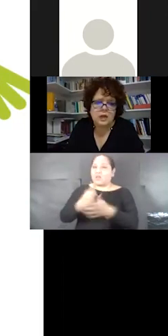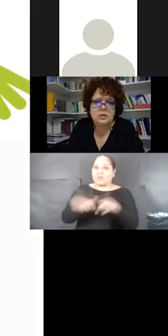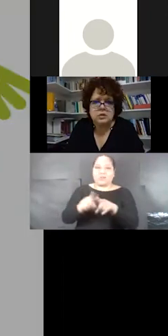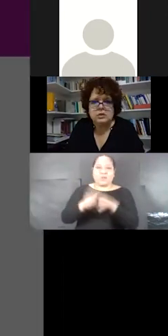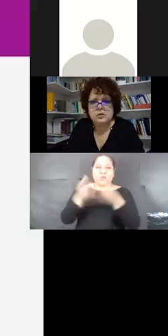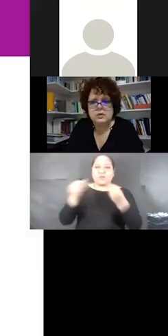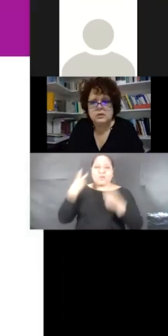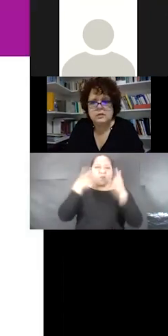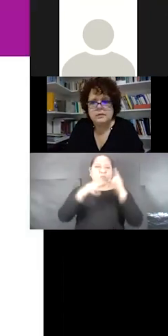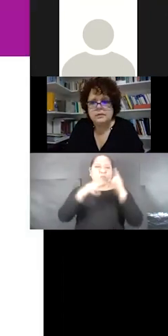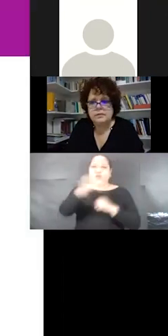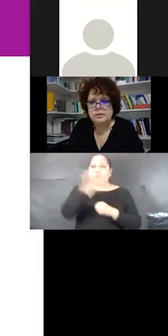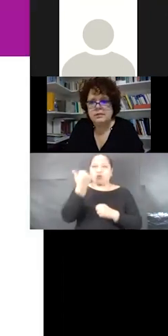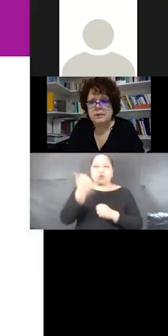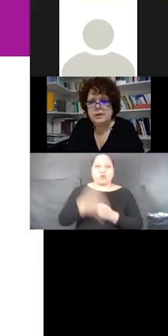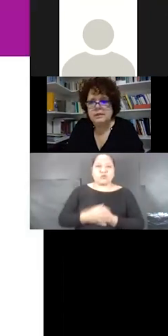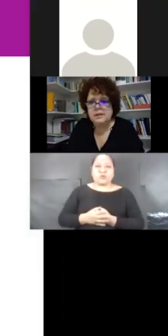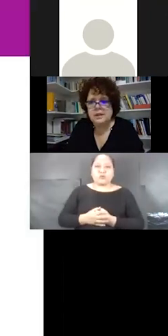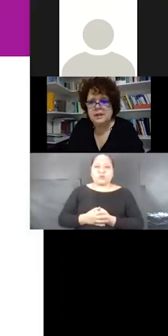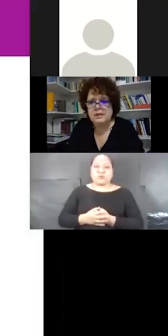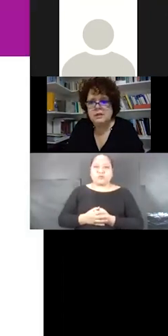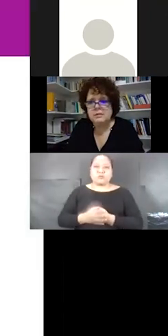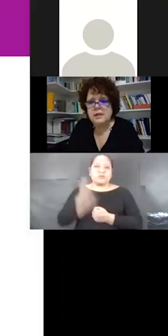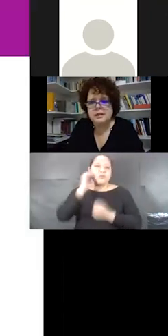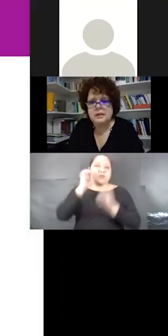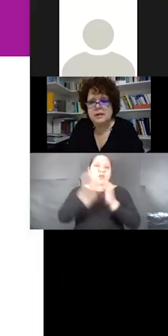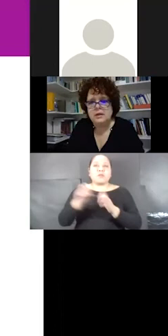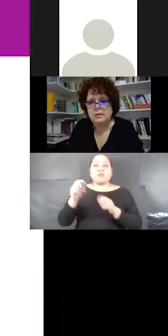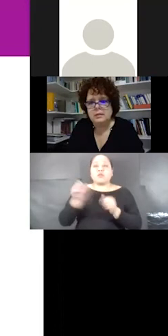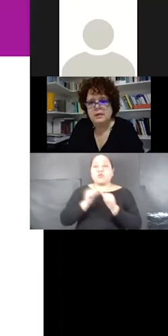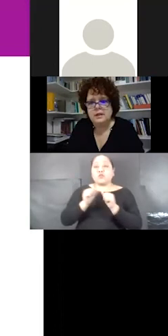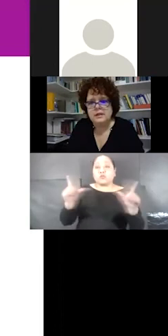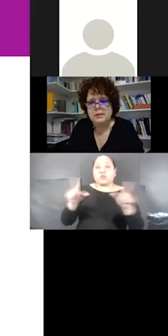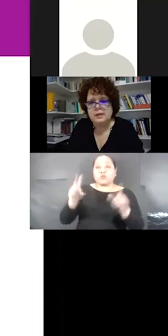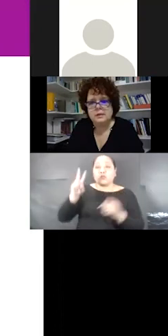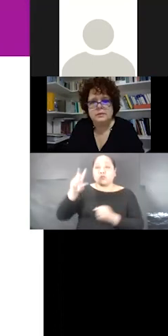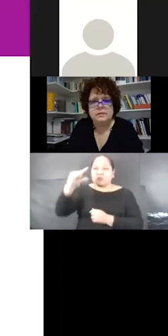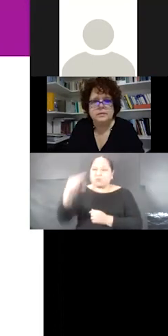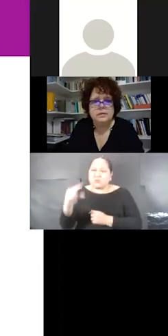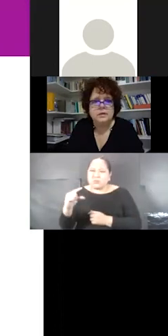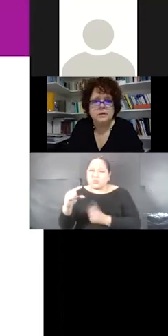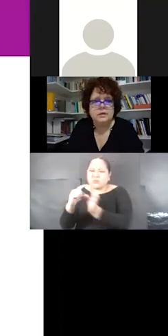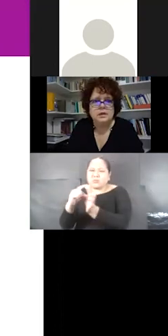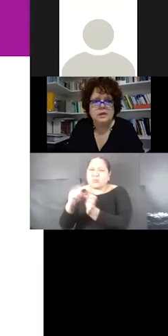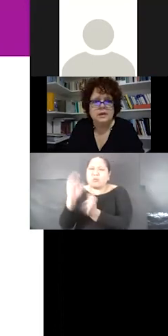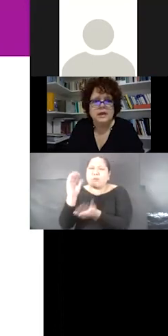otros casos, si vemos este es el Canal 2, miren el tamaño de la intérprete.